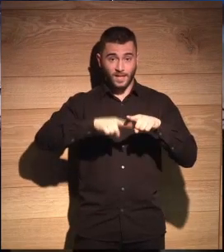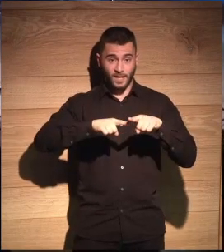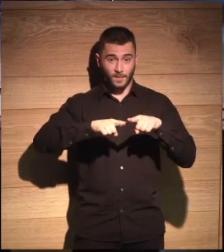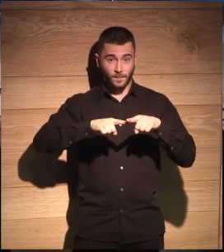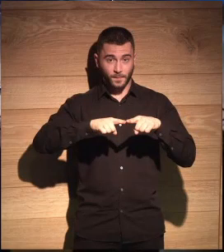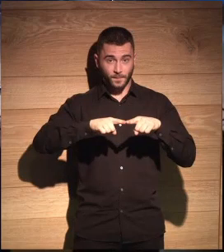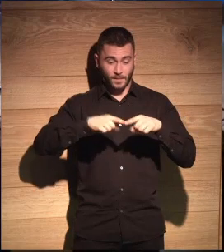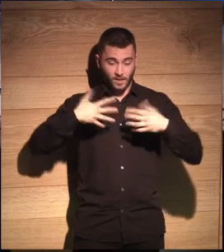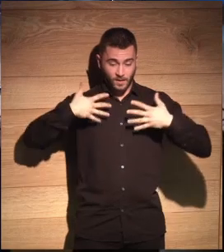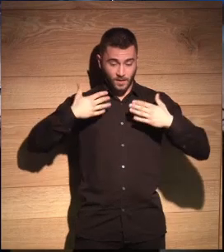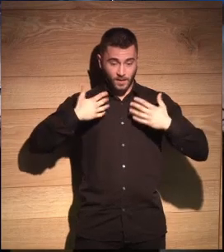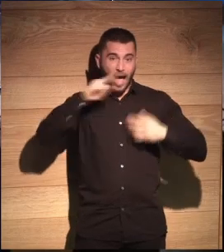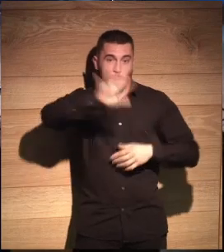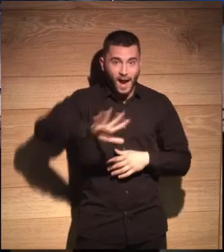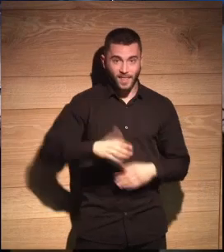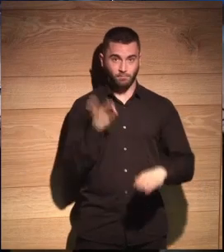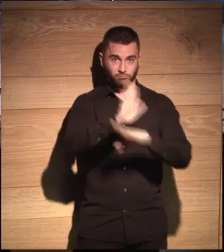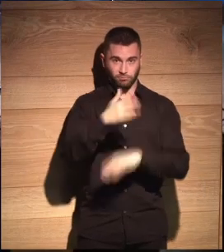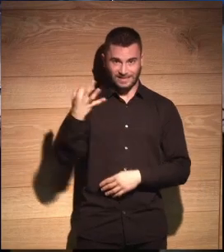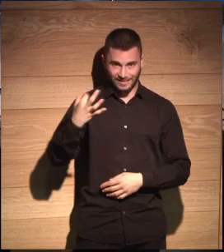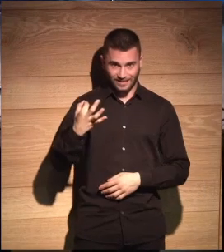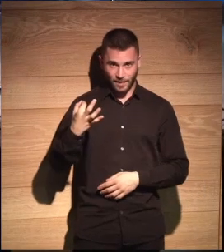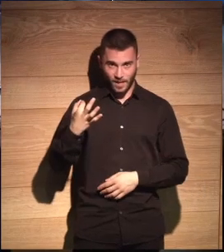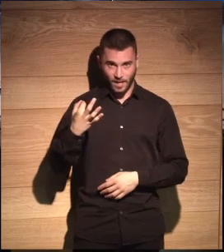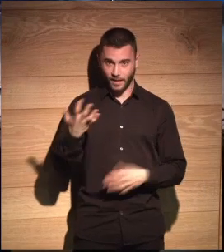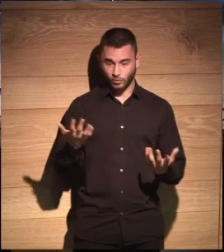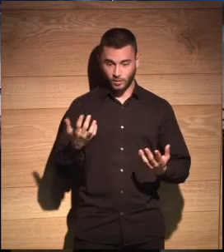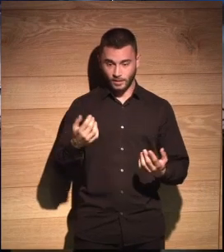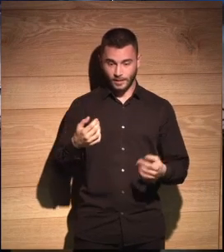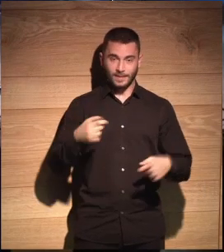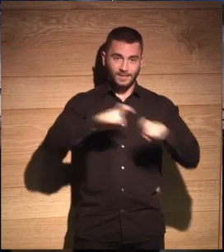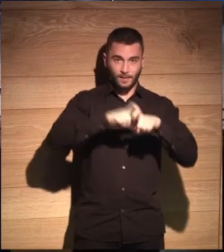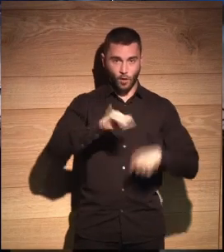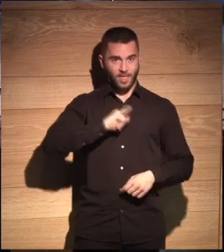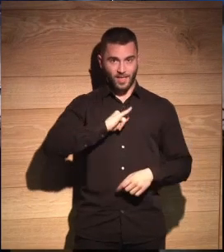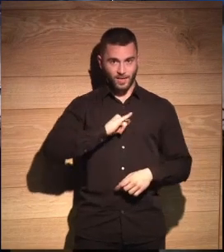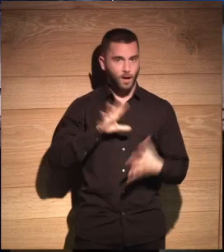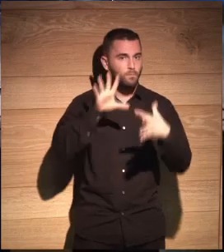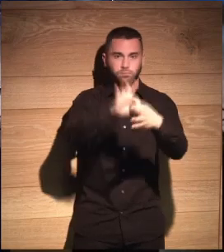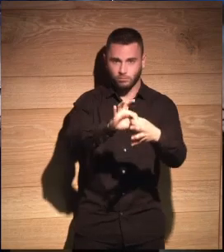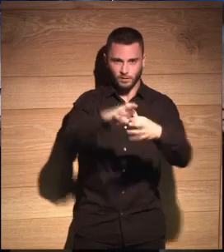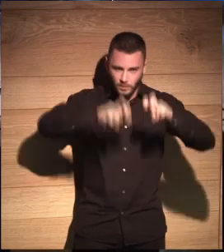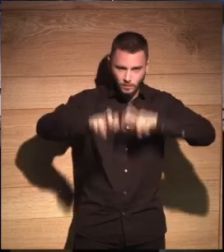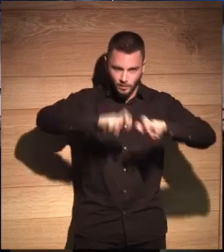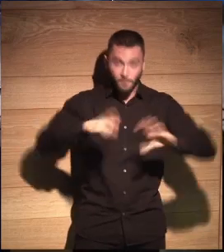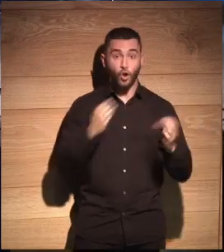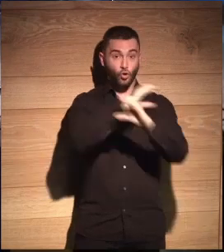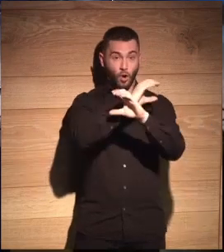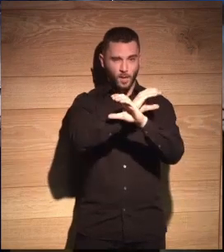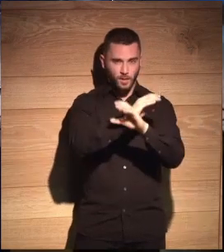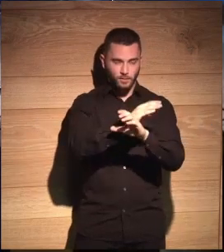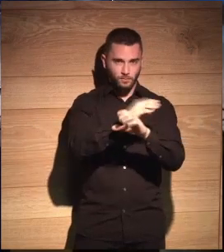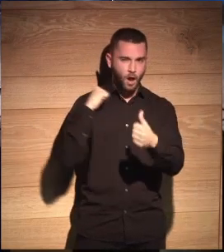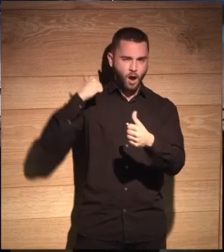buscar el tipo de animal que se ajuste al tipo de personalidad que tiene. Pero lo que sí que hacemos es revisar los cómics para